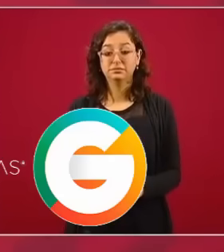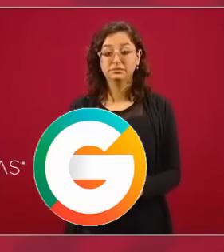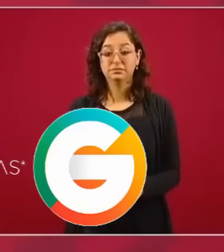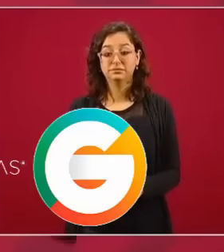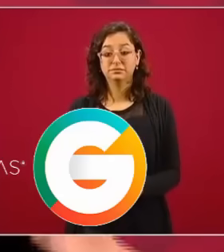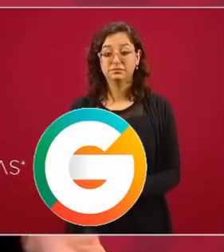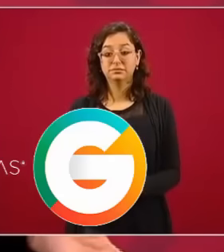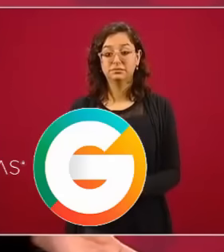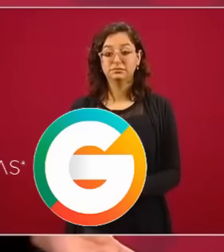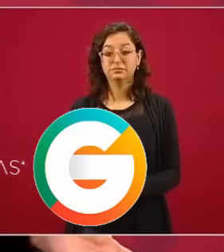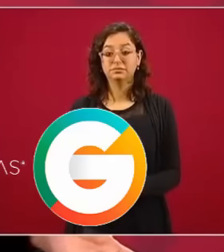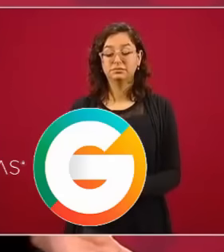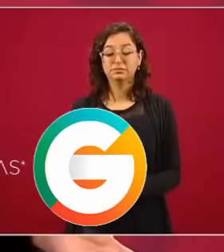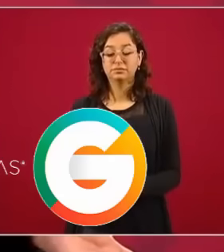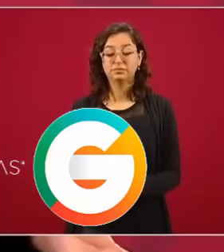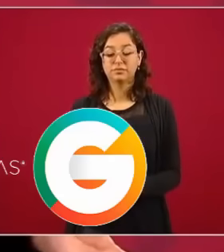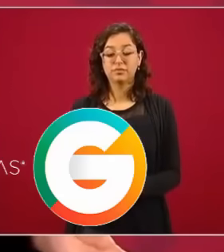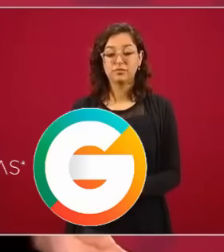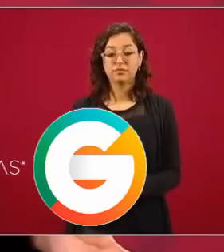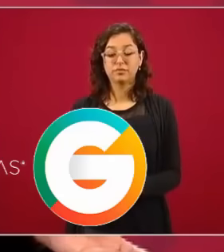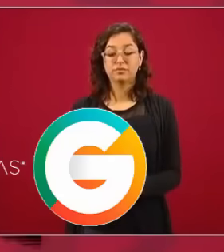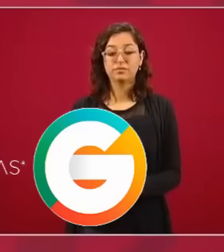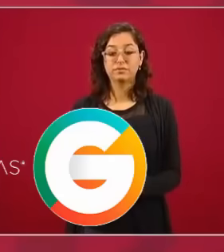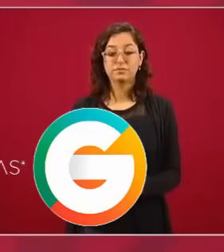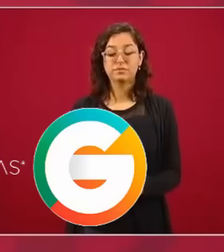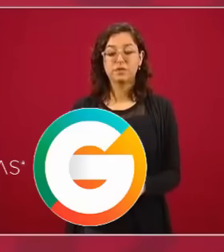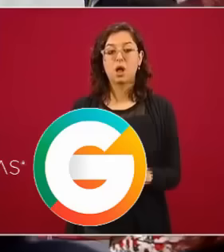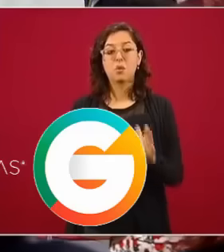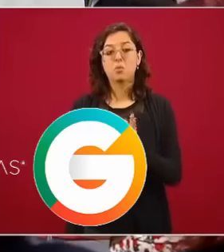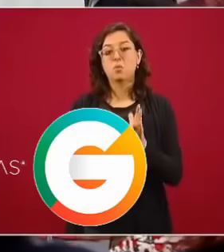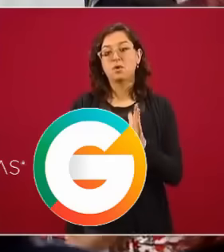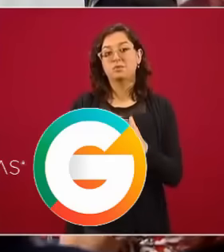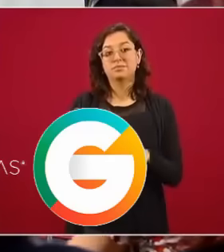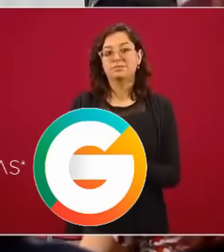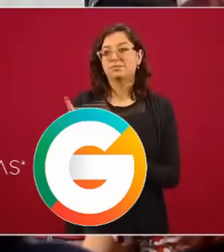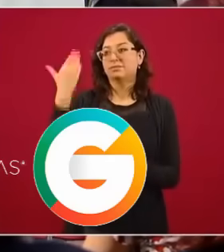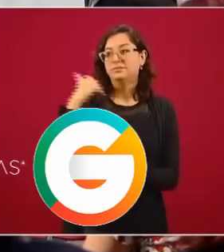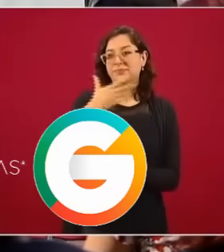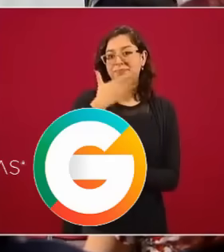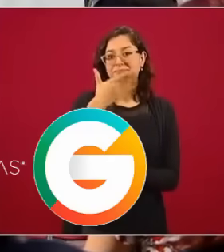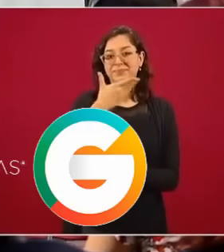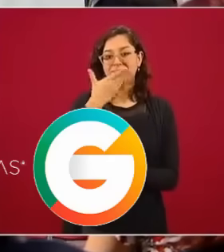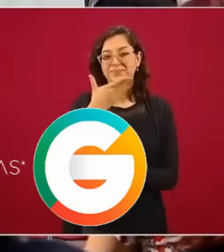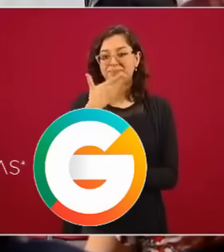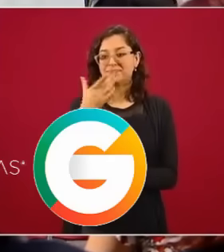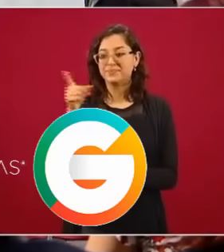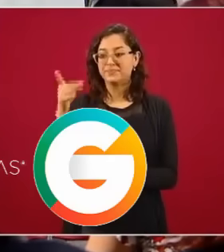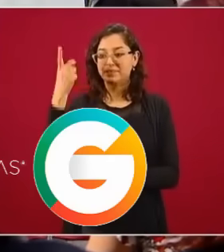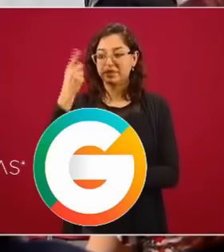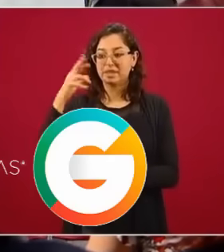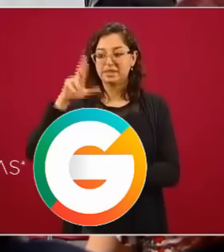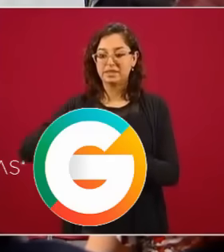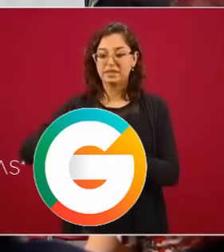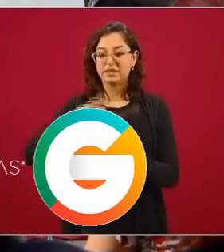Por ejemplo, los directores del SAT eran como